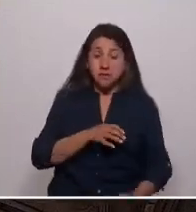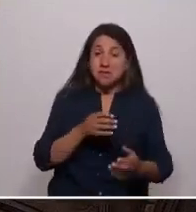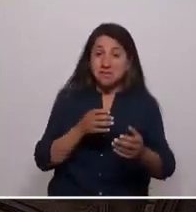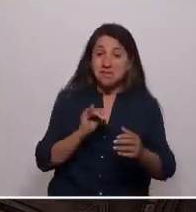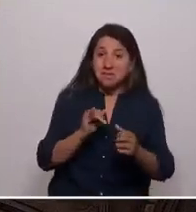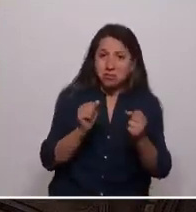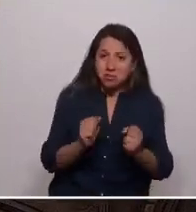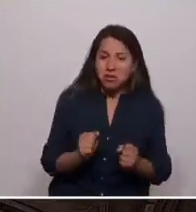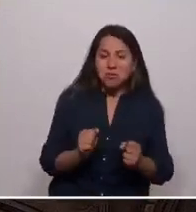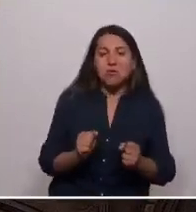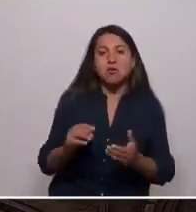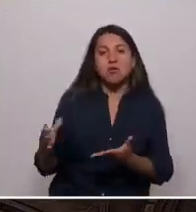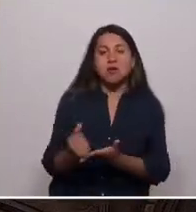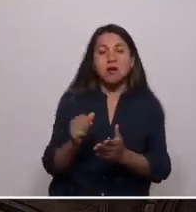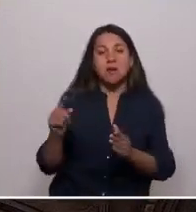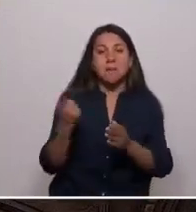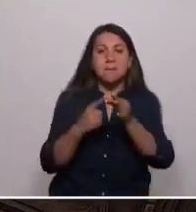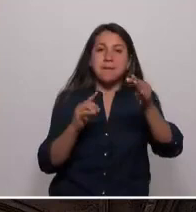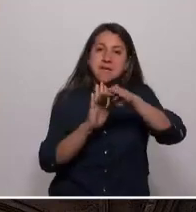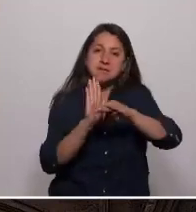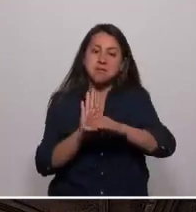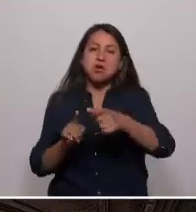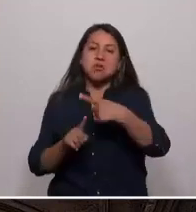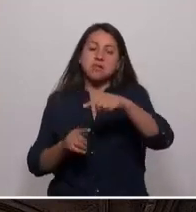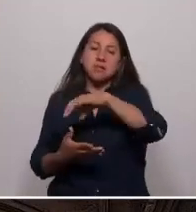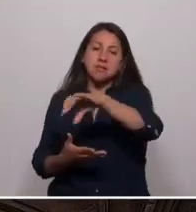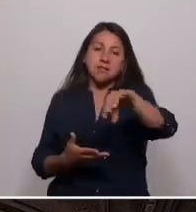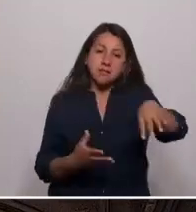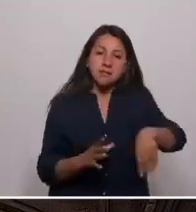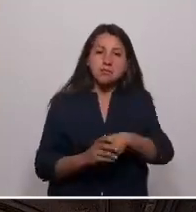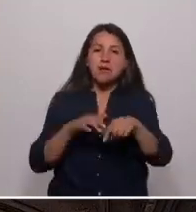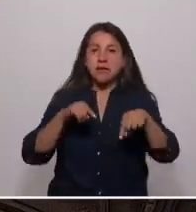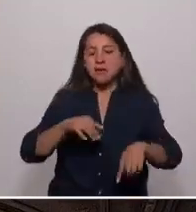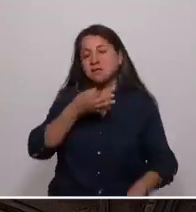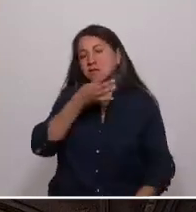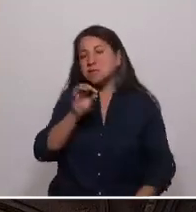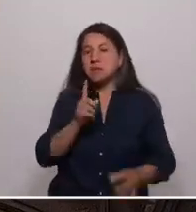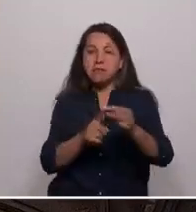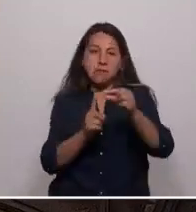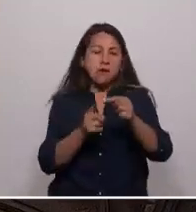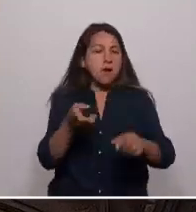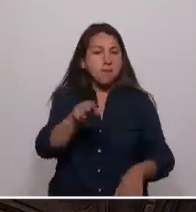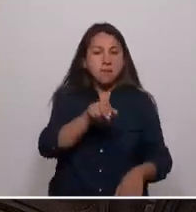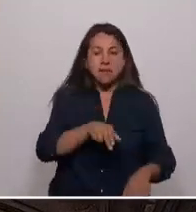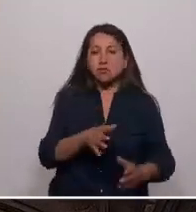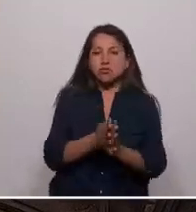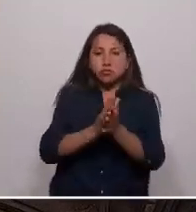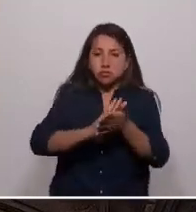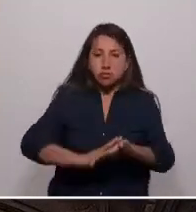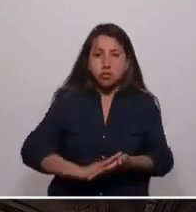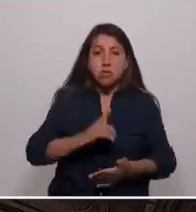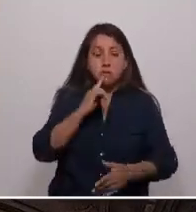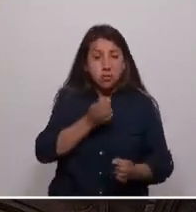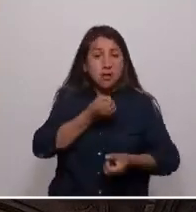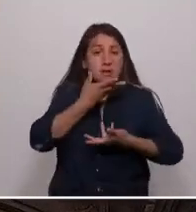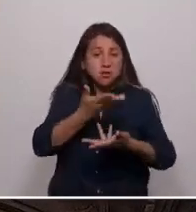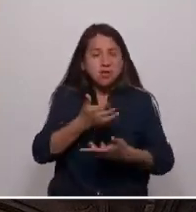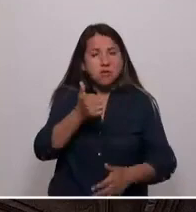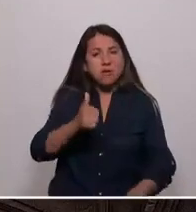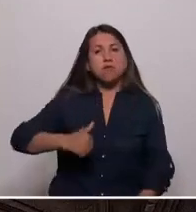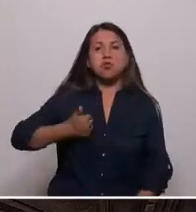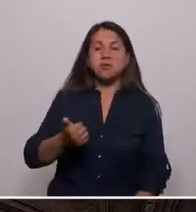haber instalado principios como la plurinacionalidad de la que tanto aquí se ha hablado. No podemos quedarnos en la declaración de buenas